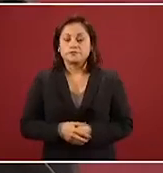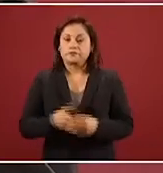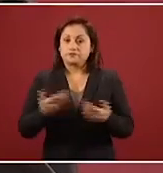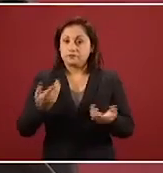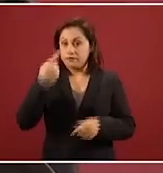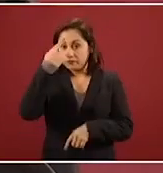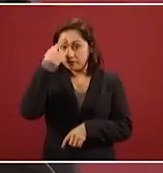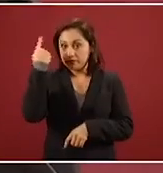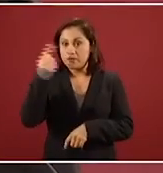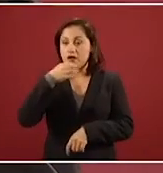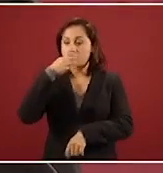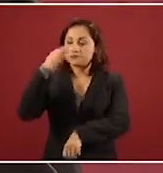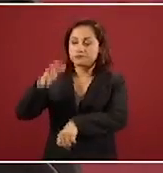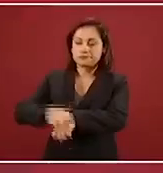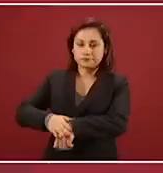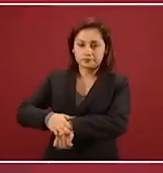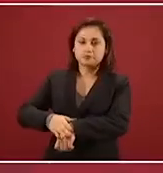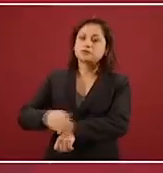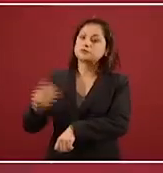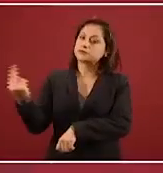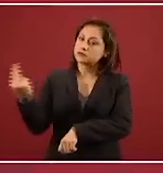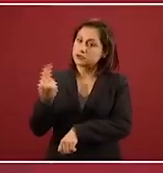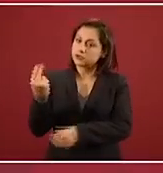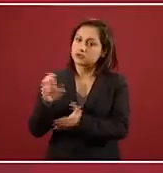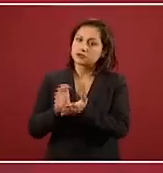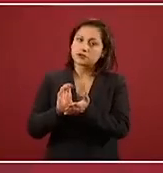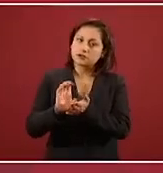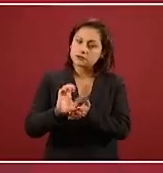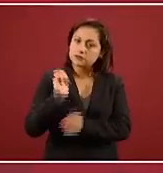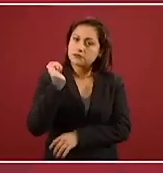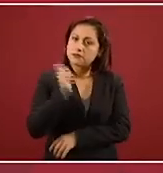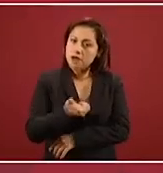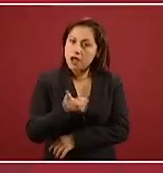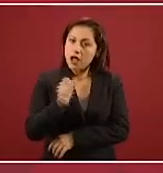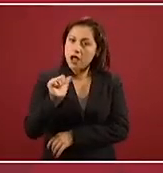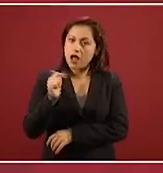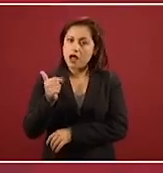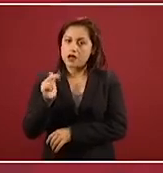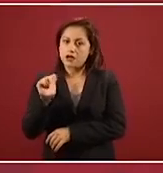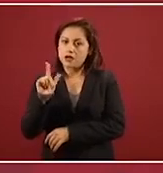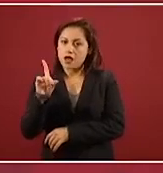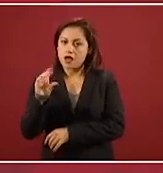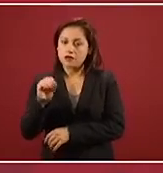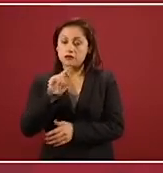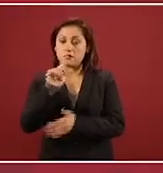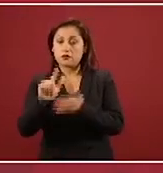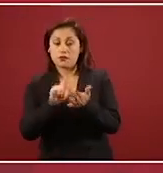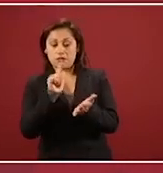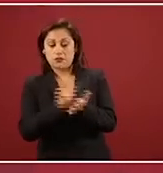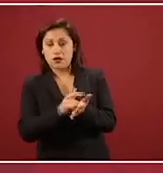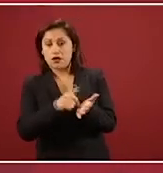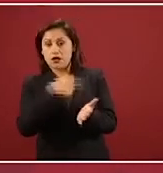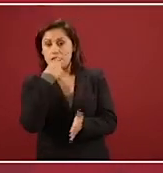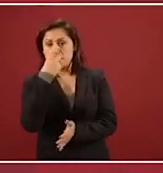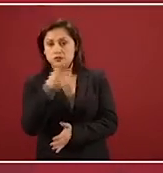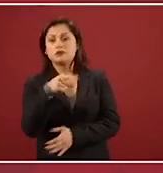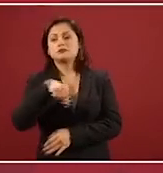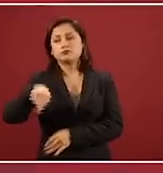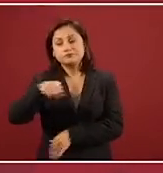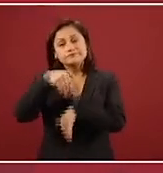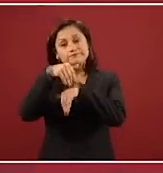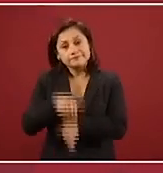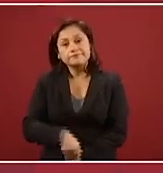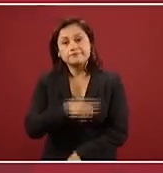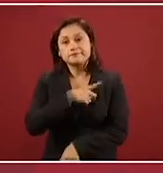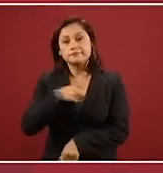aguinaldos, que se cumpla con la ley y decirles que va a haber inspección sobre